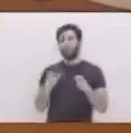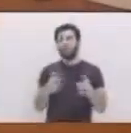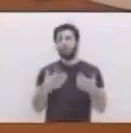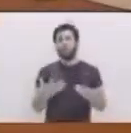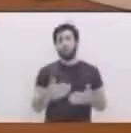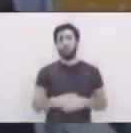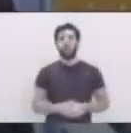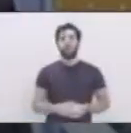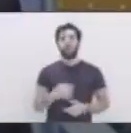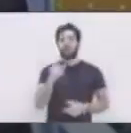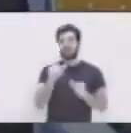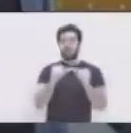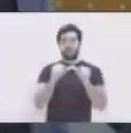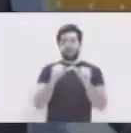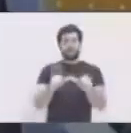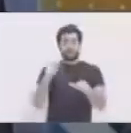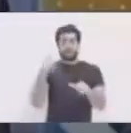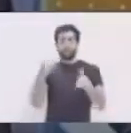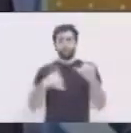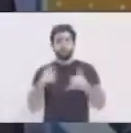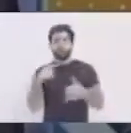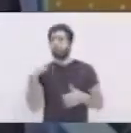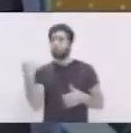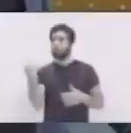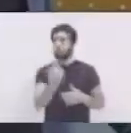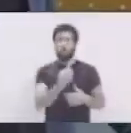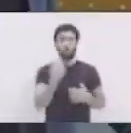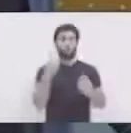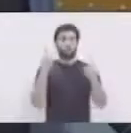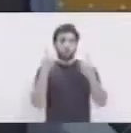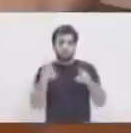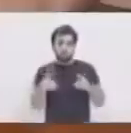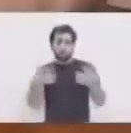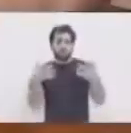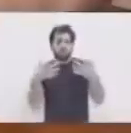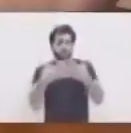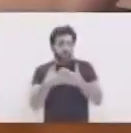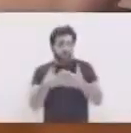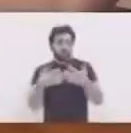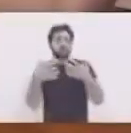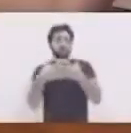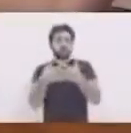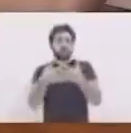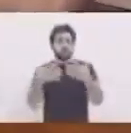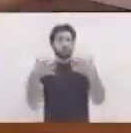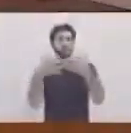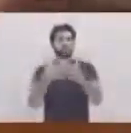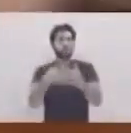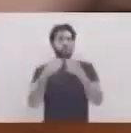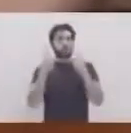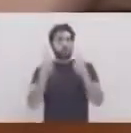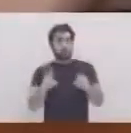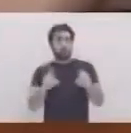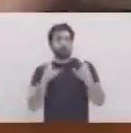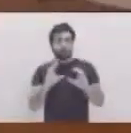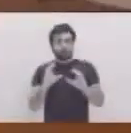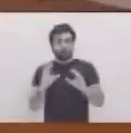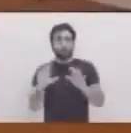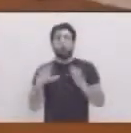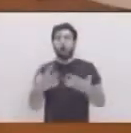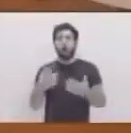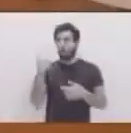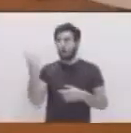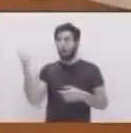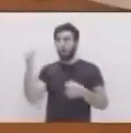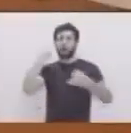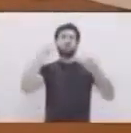E ir jugando también con que todo sea simétrico, ¿verdad? Que tratemos de hacerlo lo más simétrico posible. Sí, la verdad es que aquí vamos a poner a prueba la imaginación